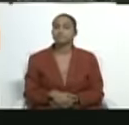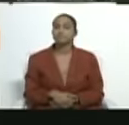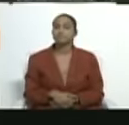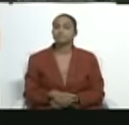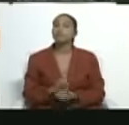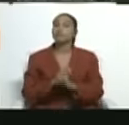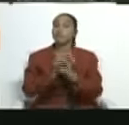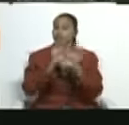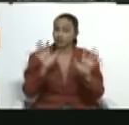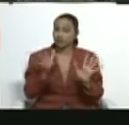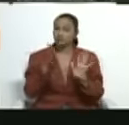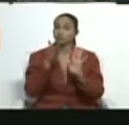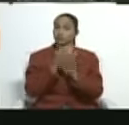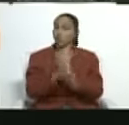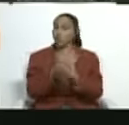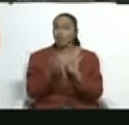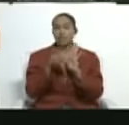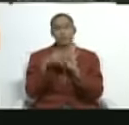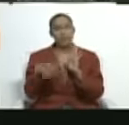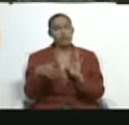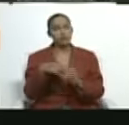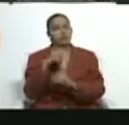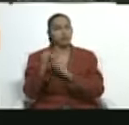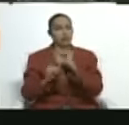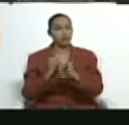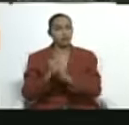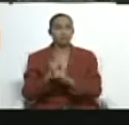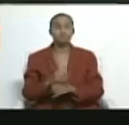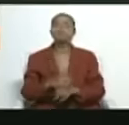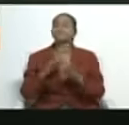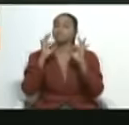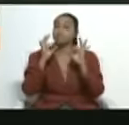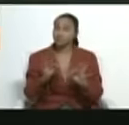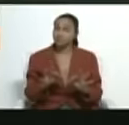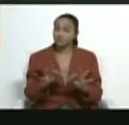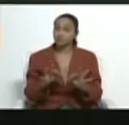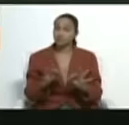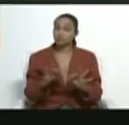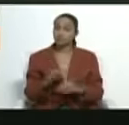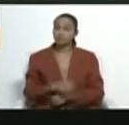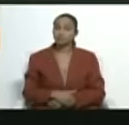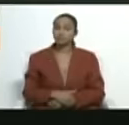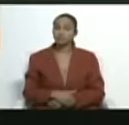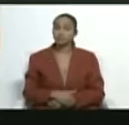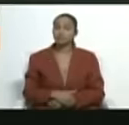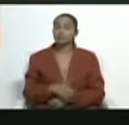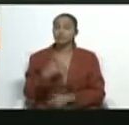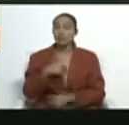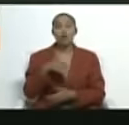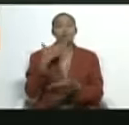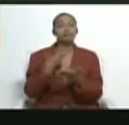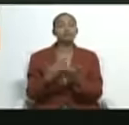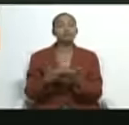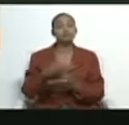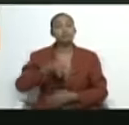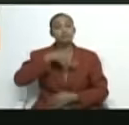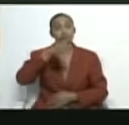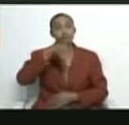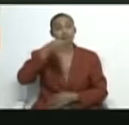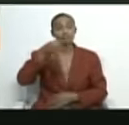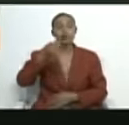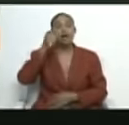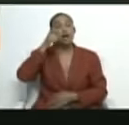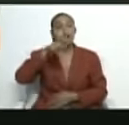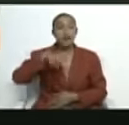violación de las normas de derecho internacional. Asimismo, quiero dejar constancia de nuestro afecto y respeto por el